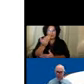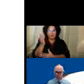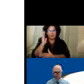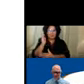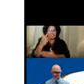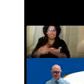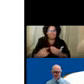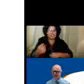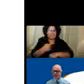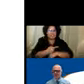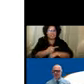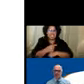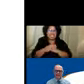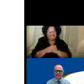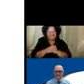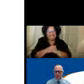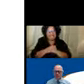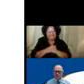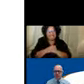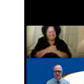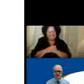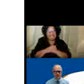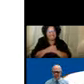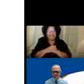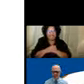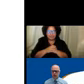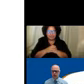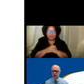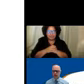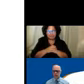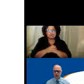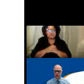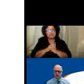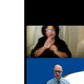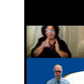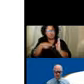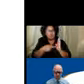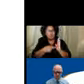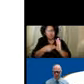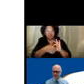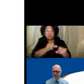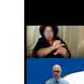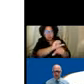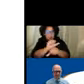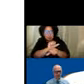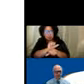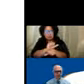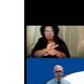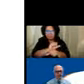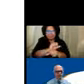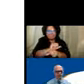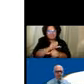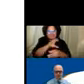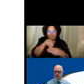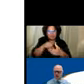reciente de nuestra iniciativa, Disability Thrive, nuestra serie de seminarios web. El papel de hoy, o el tema de hoy, es